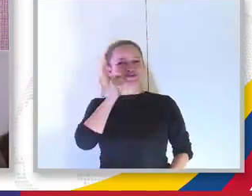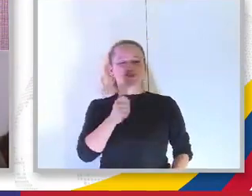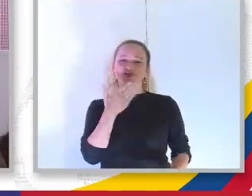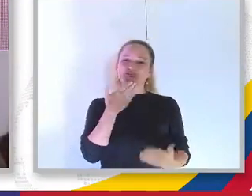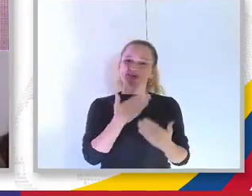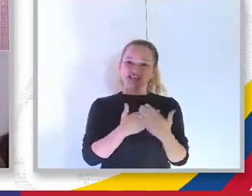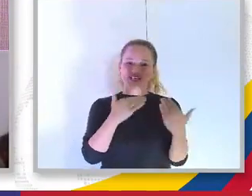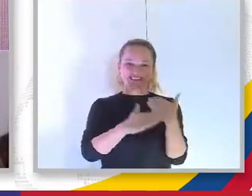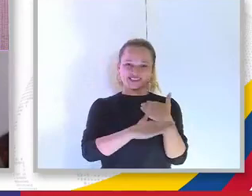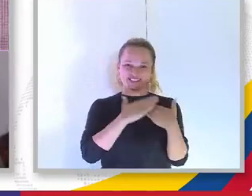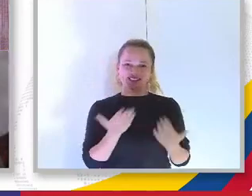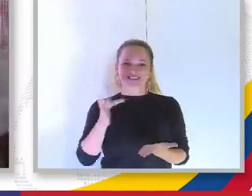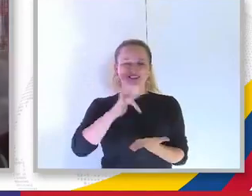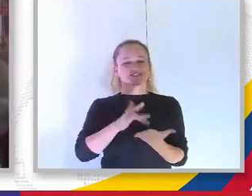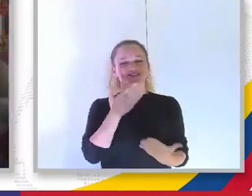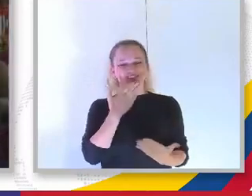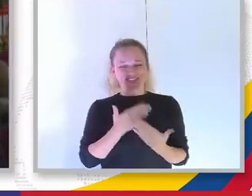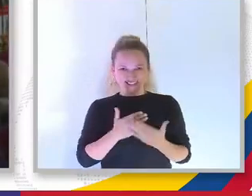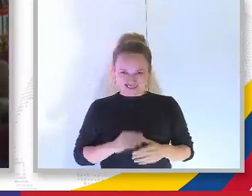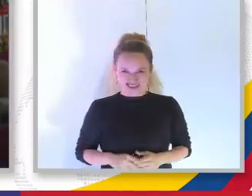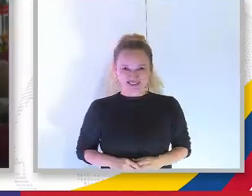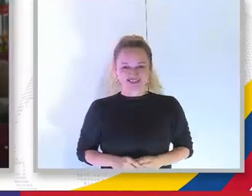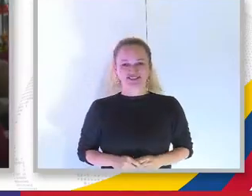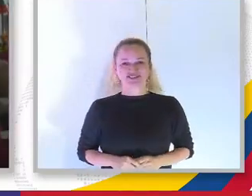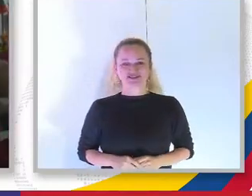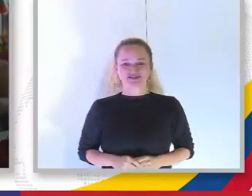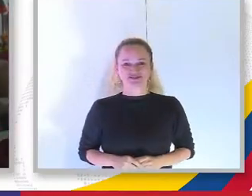por la invitación.